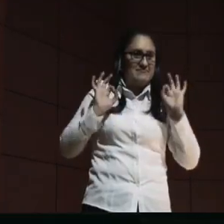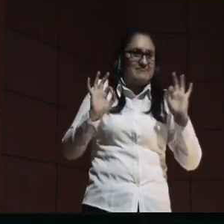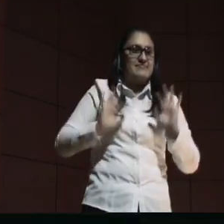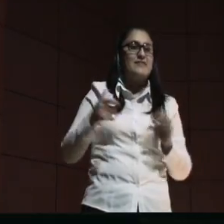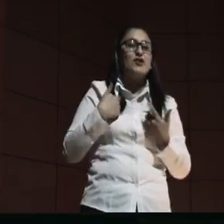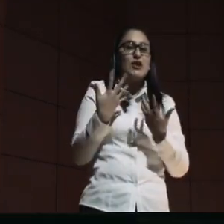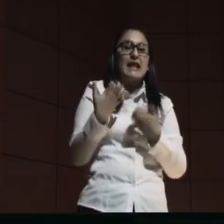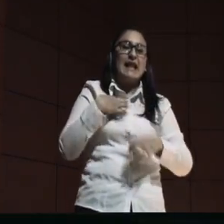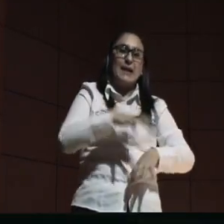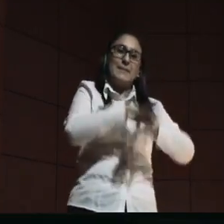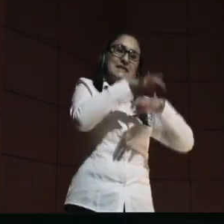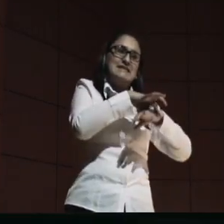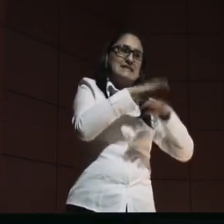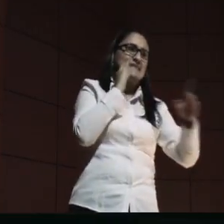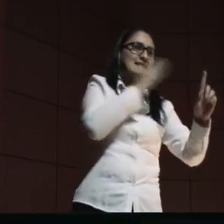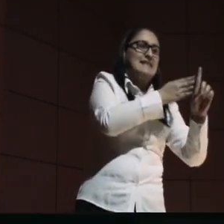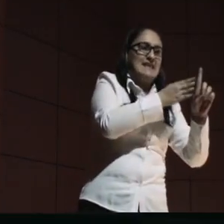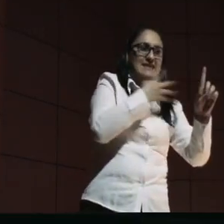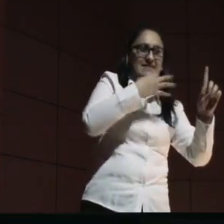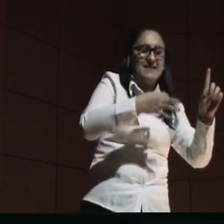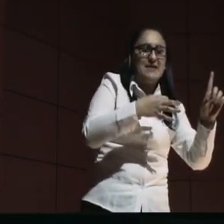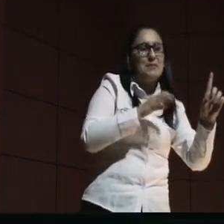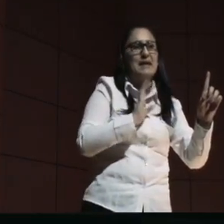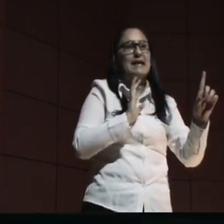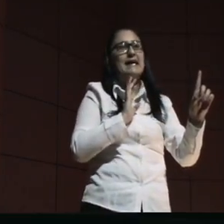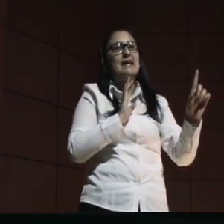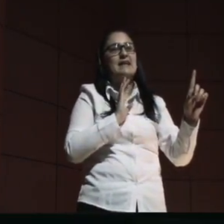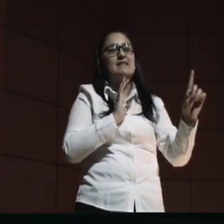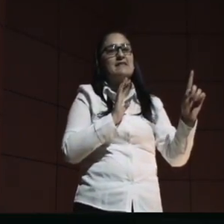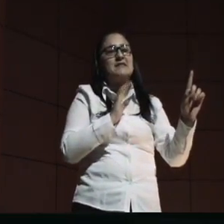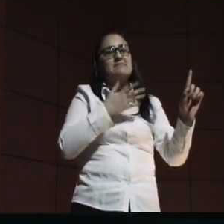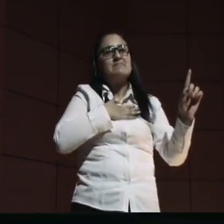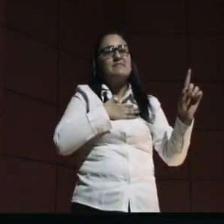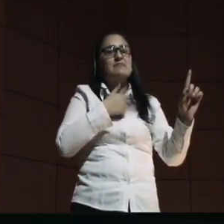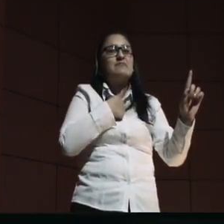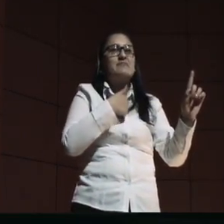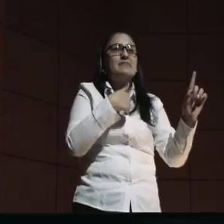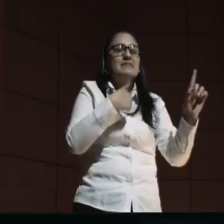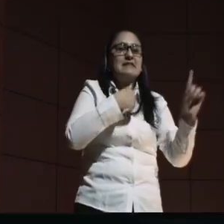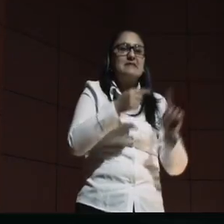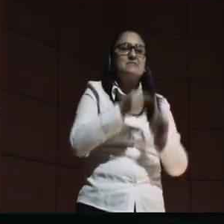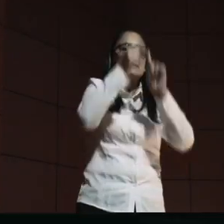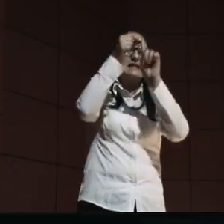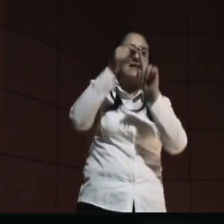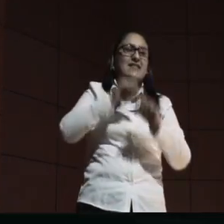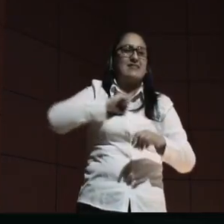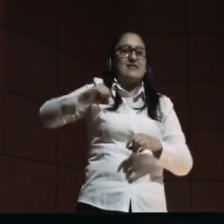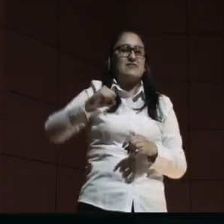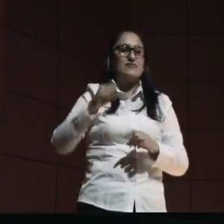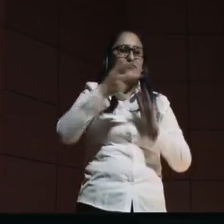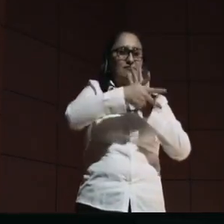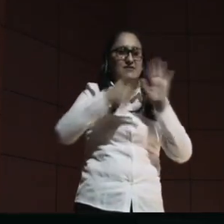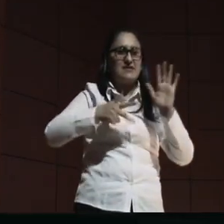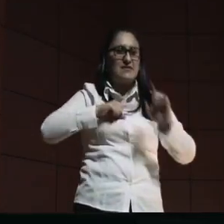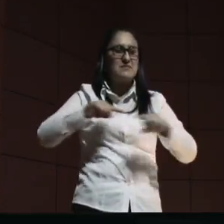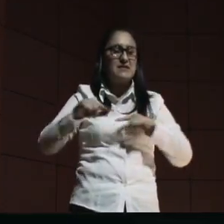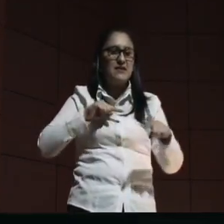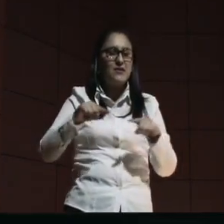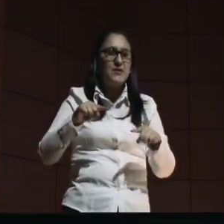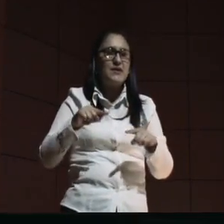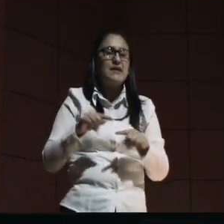Quería estudiar medicina, en realidad. Y terminé mi especialización en Derecho Constitucional y